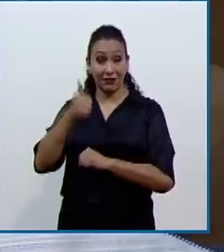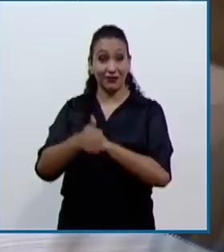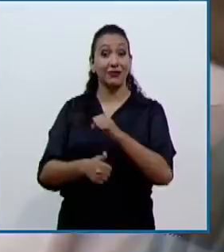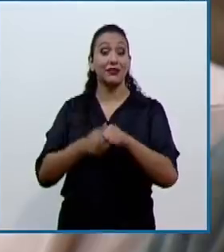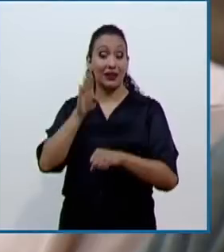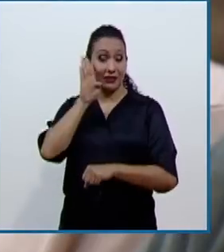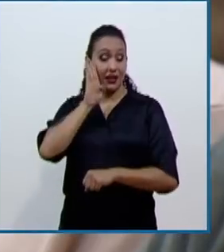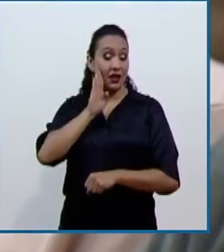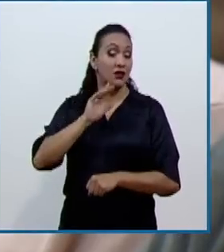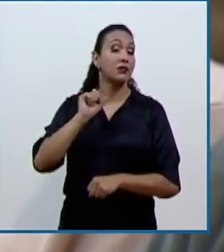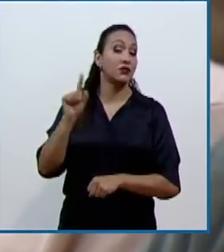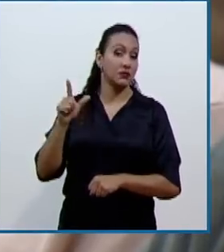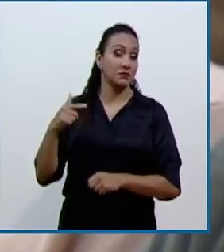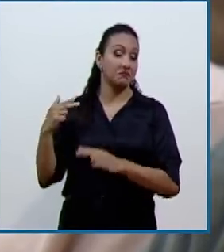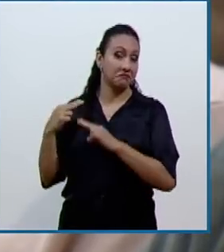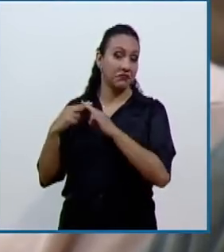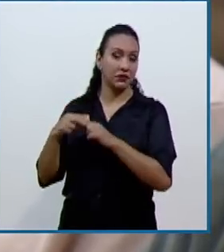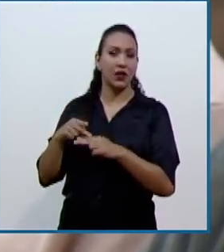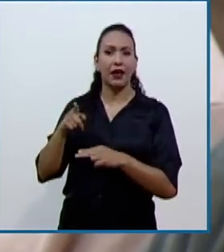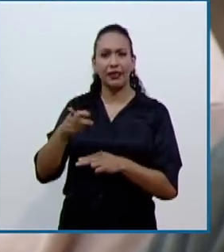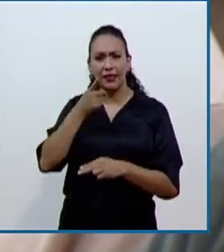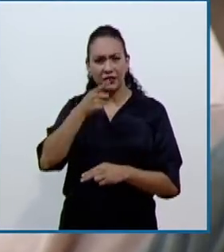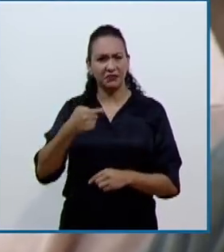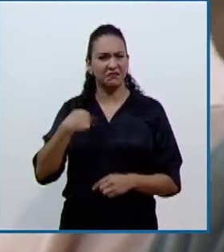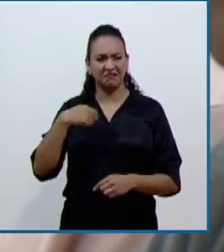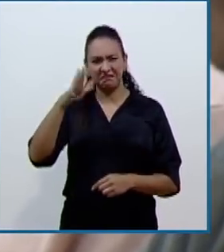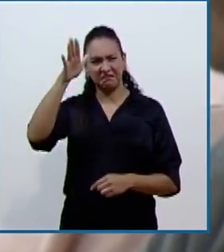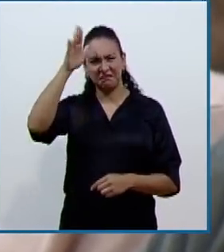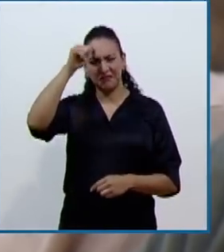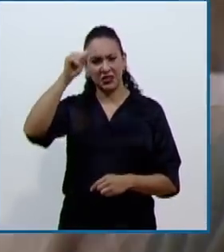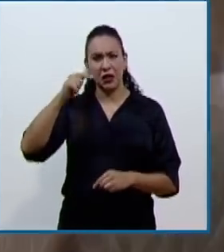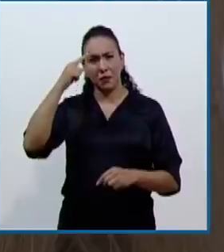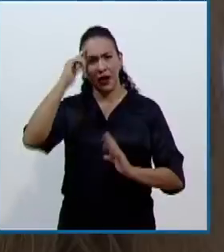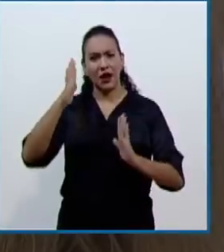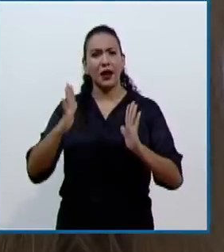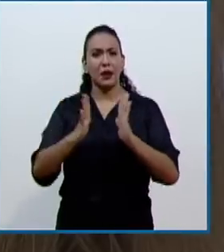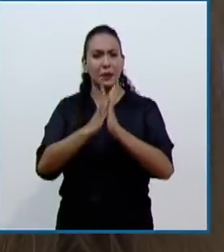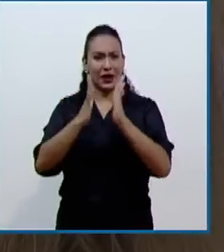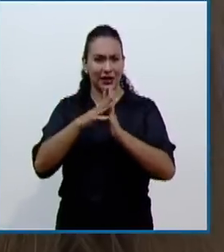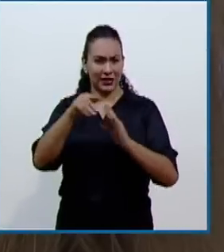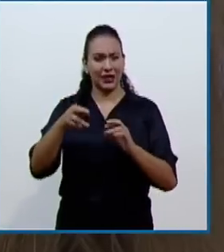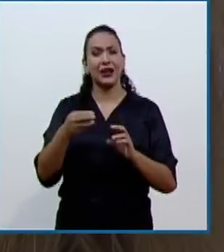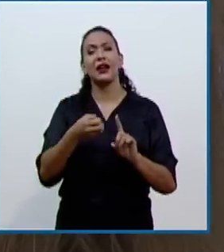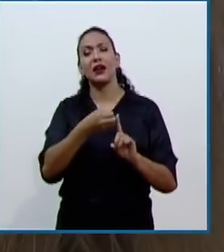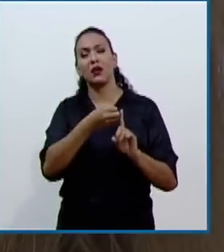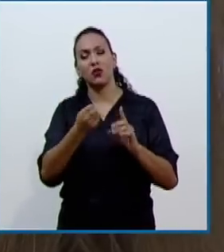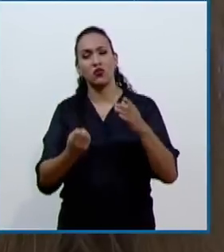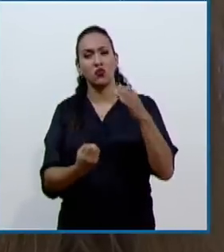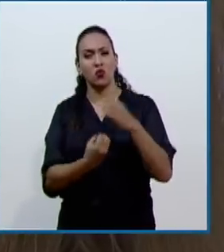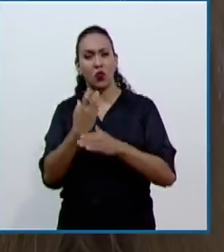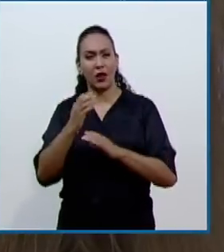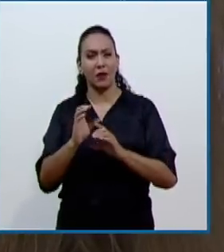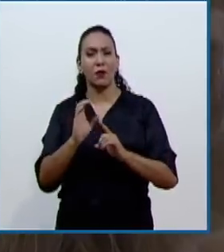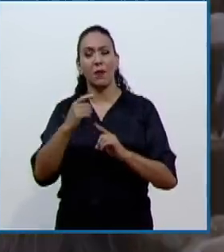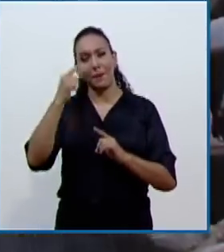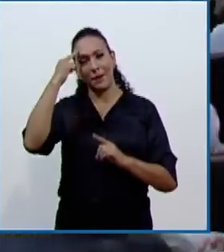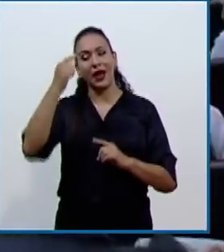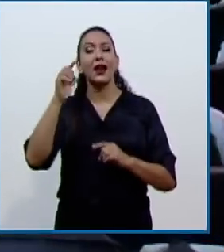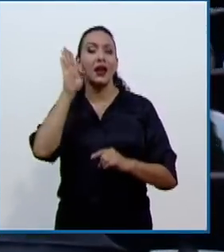cargo de ministro, declina a participar en el proceso extraordinario de 2025 para integrar al nuevo Tribunal